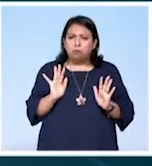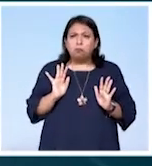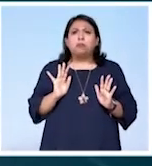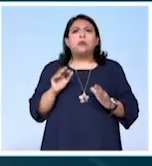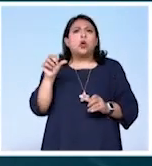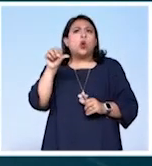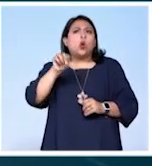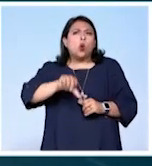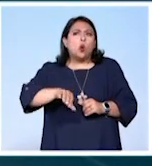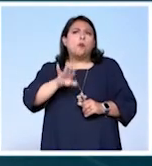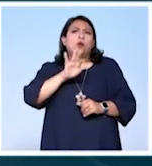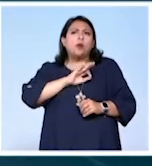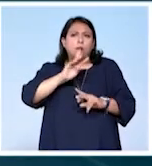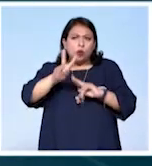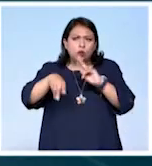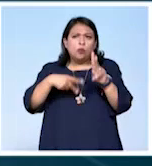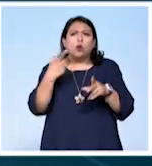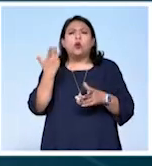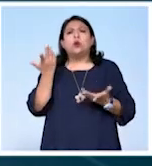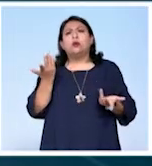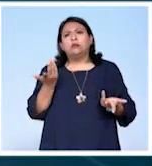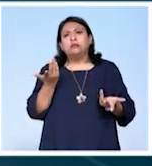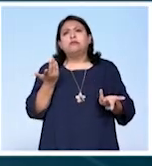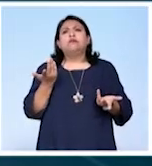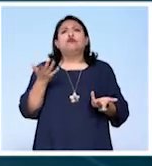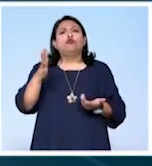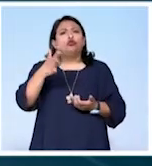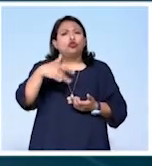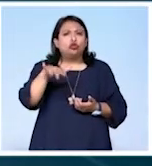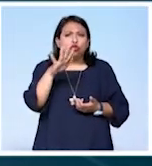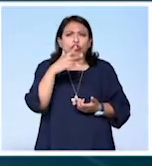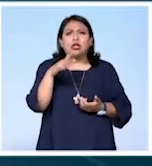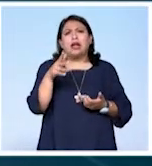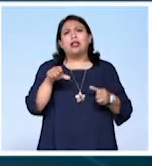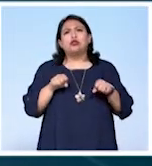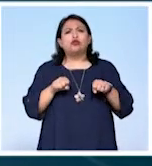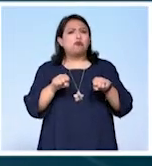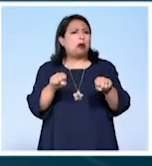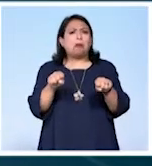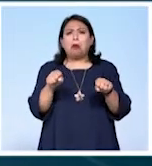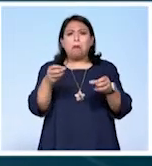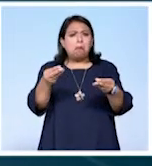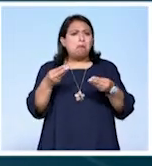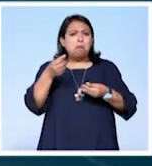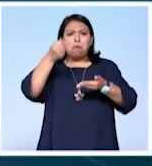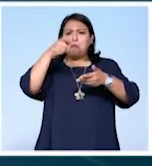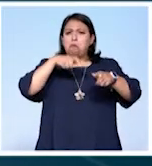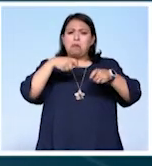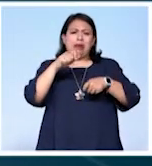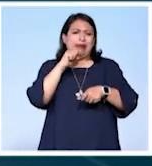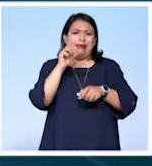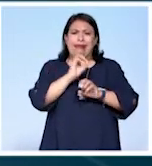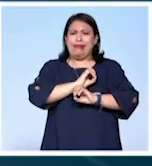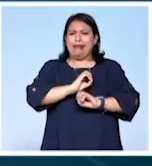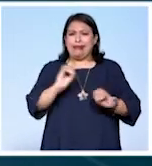porque hoy día podemos ir a ver o buscar en un supermercado y ya nadie nos da bolsas de plástico.